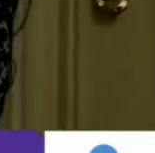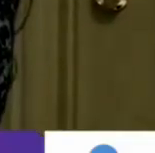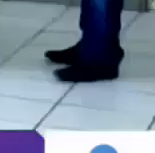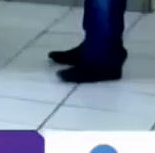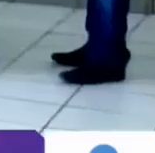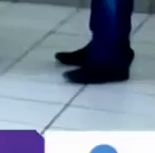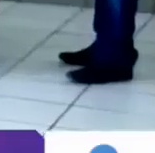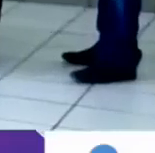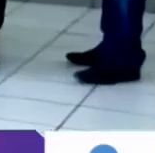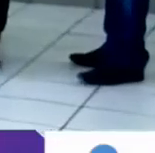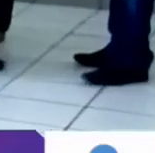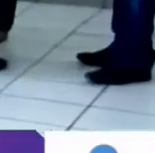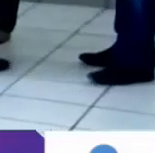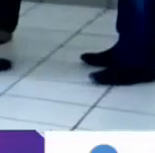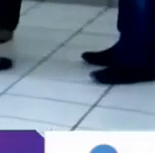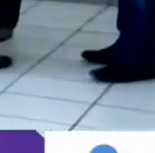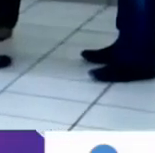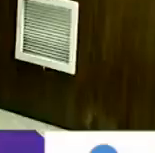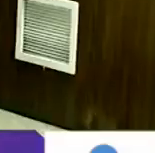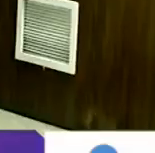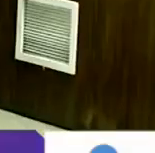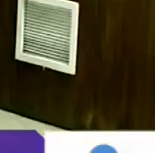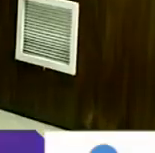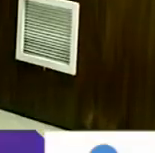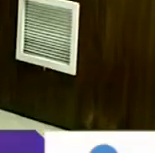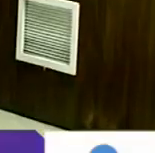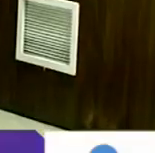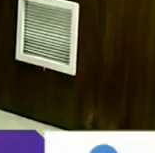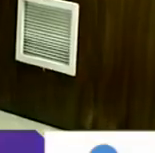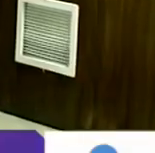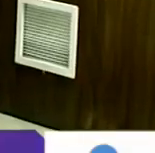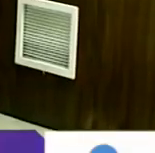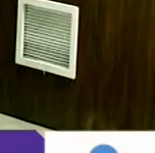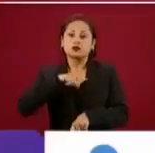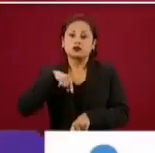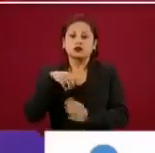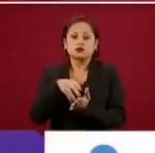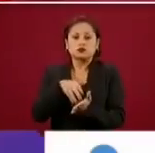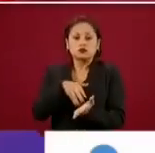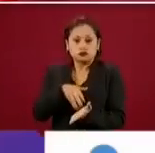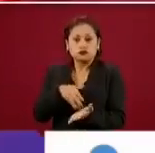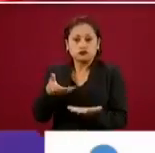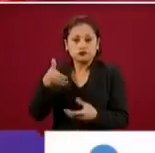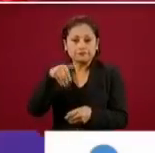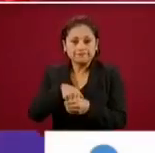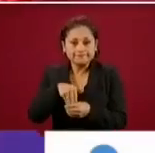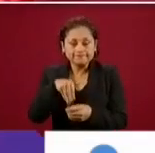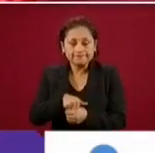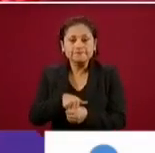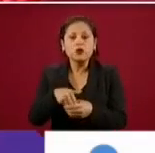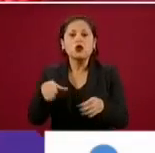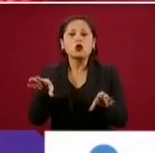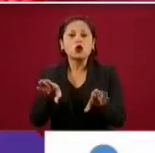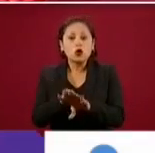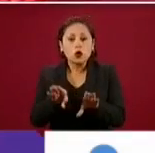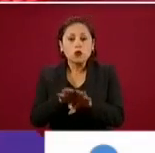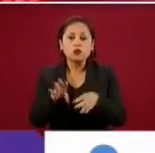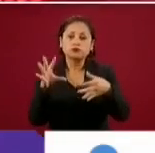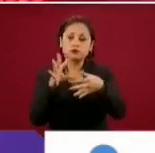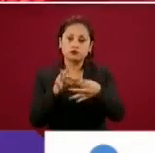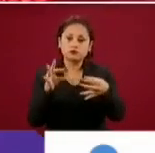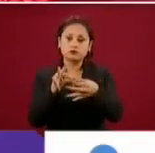infraestructura nóminas deudas equipamiento y suministro de insumos esta medianoche vence el plazo para que las entidades